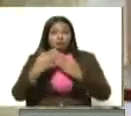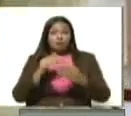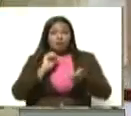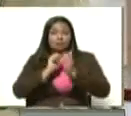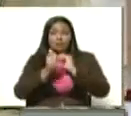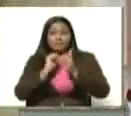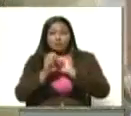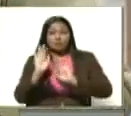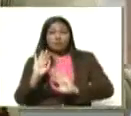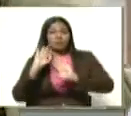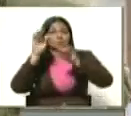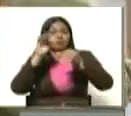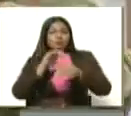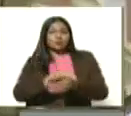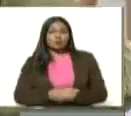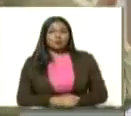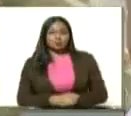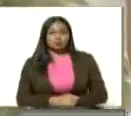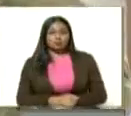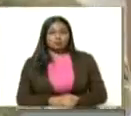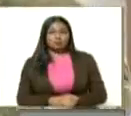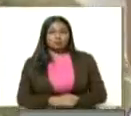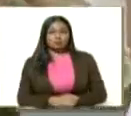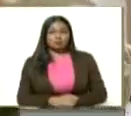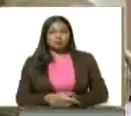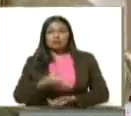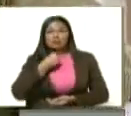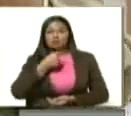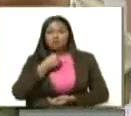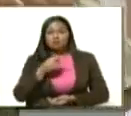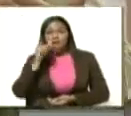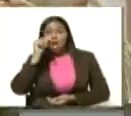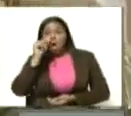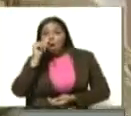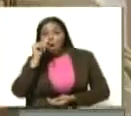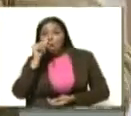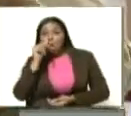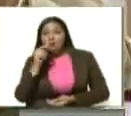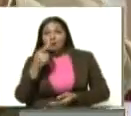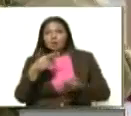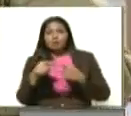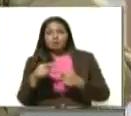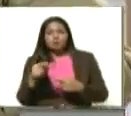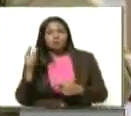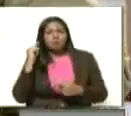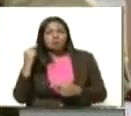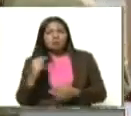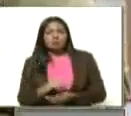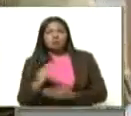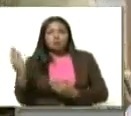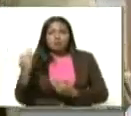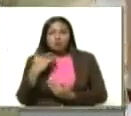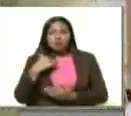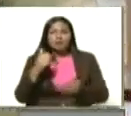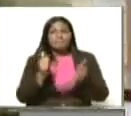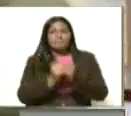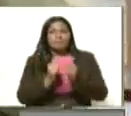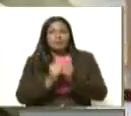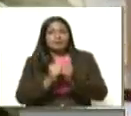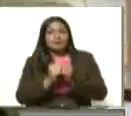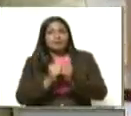deportista, basquetbolista, y son heterosexuales, les gusta su sexo contrario. Y yo vengo de una pareja